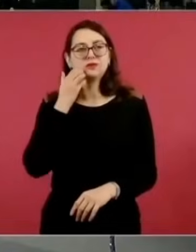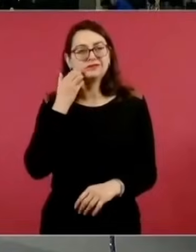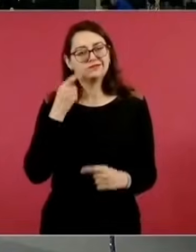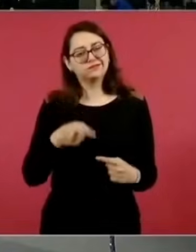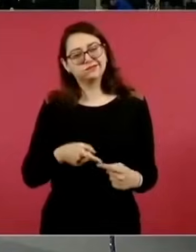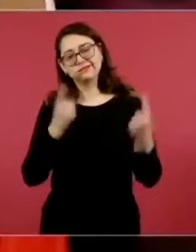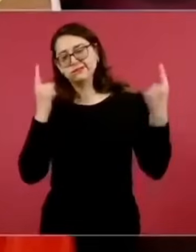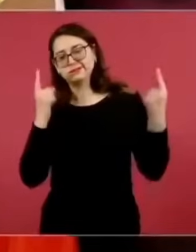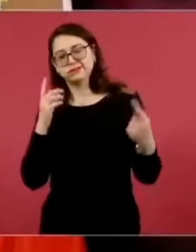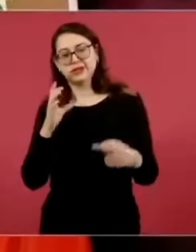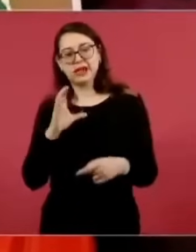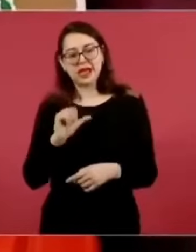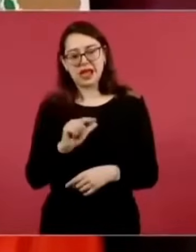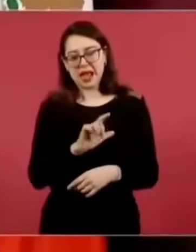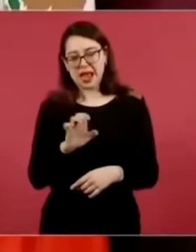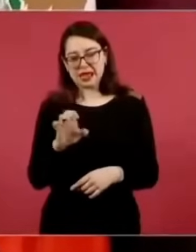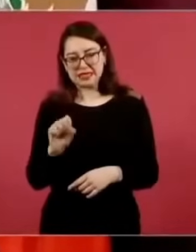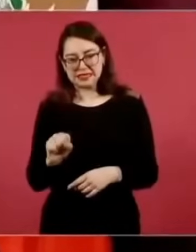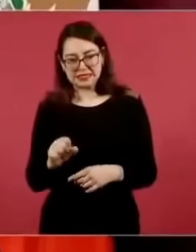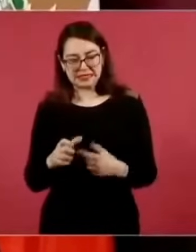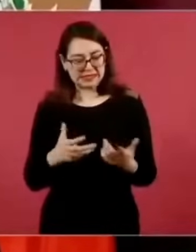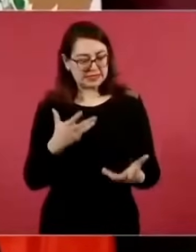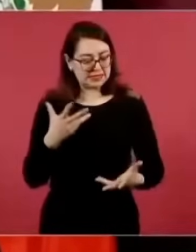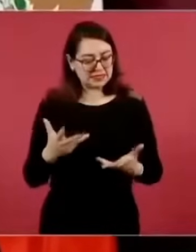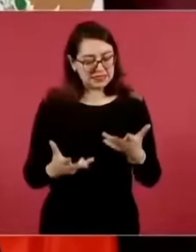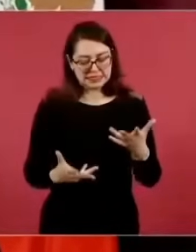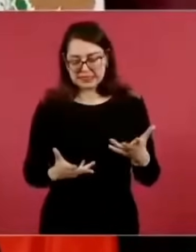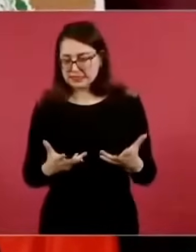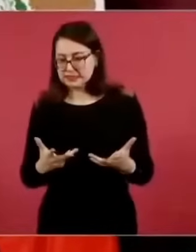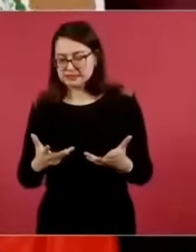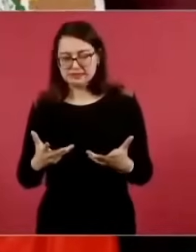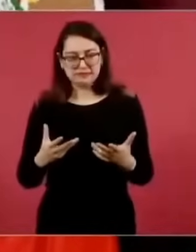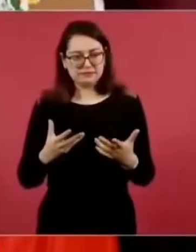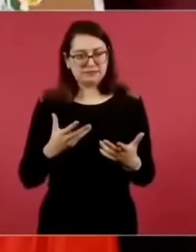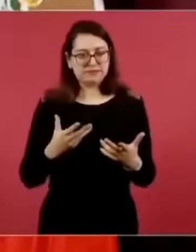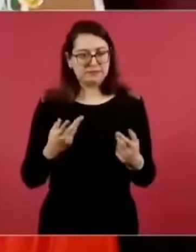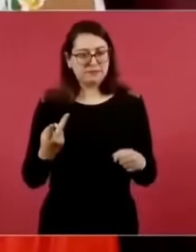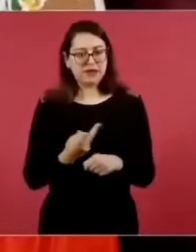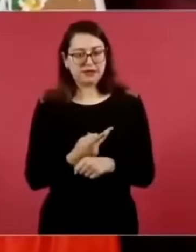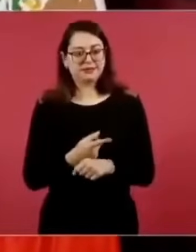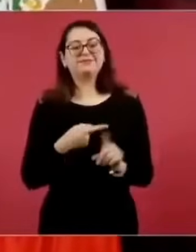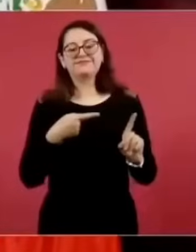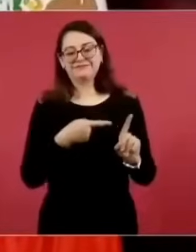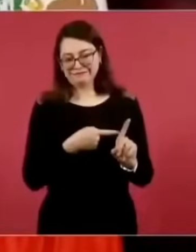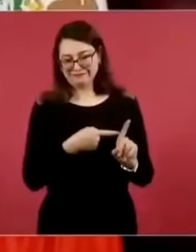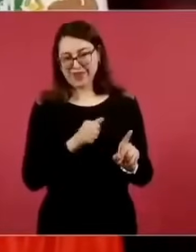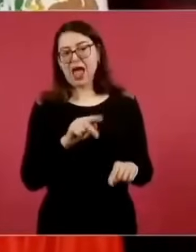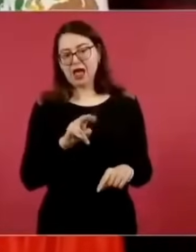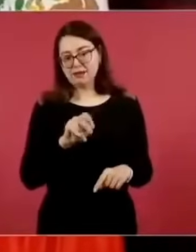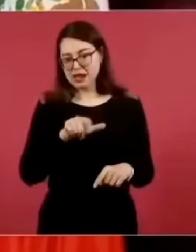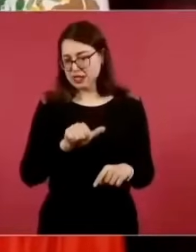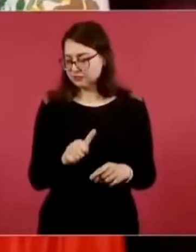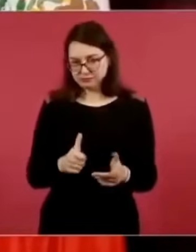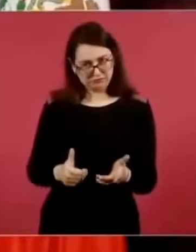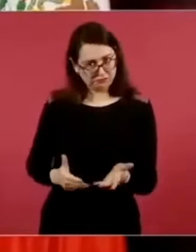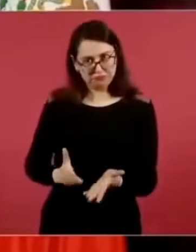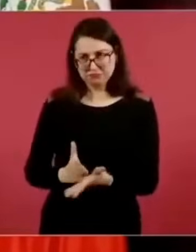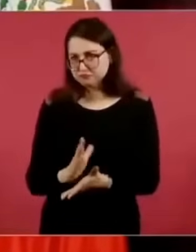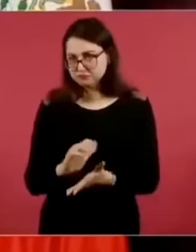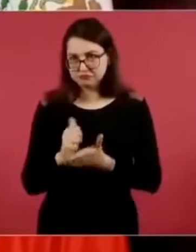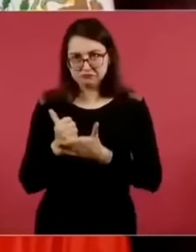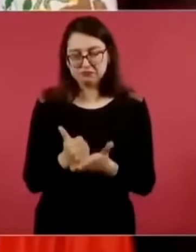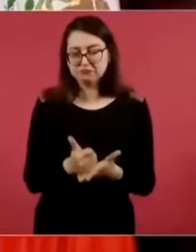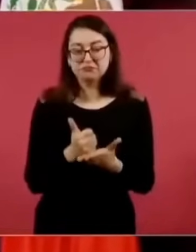Calles, quien le ayuda a operar es Manuel Ávila Camacho. Y